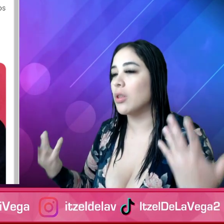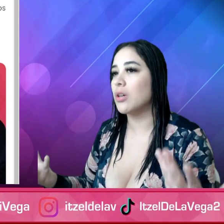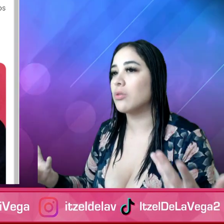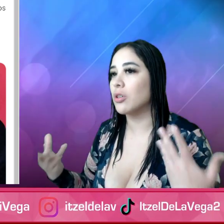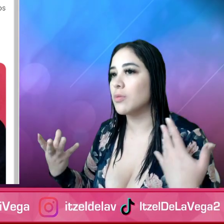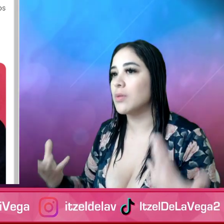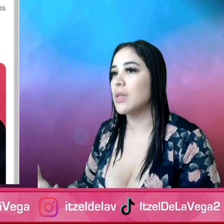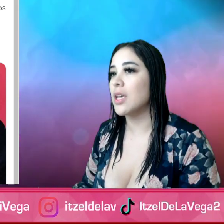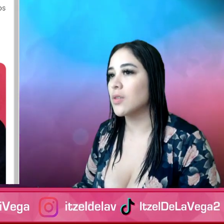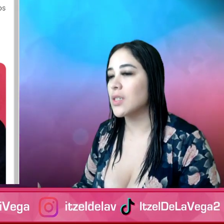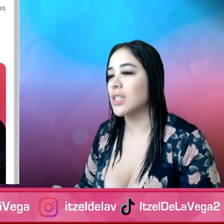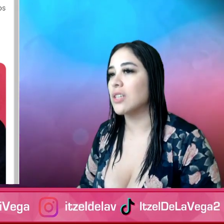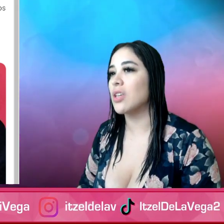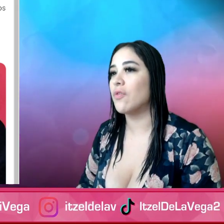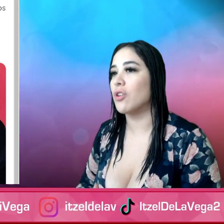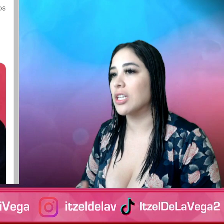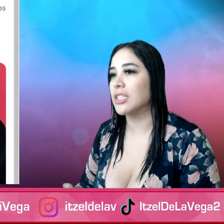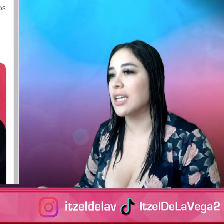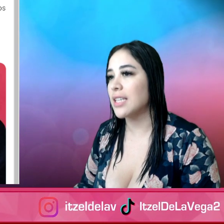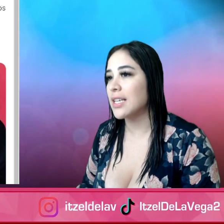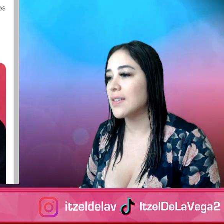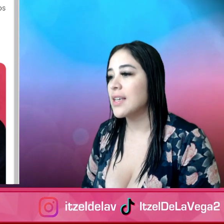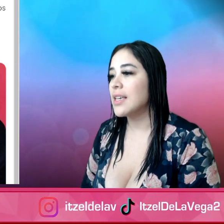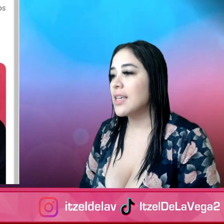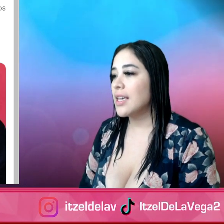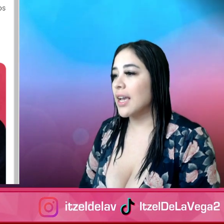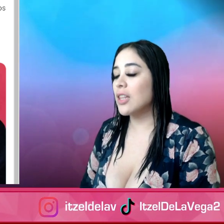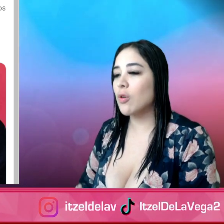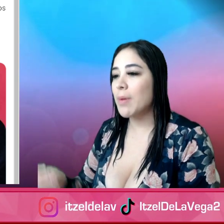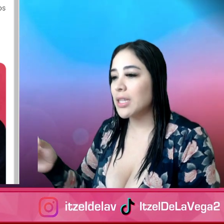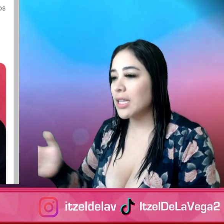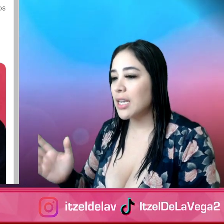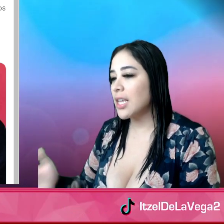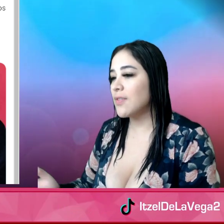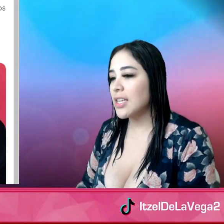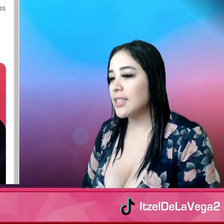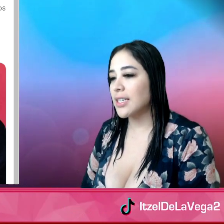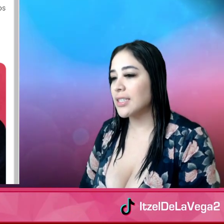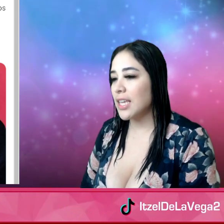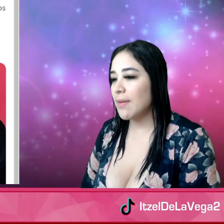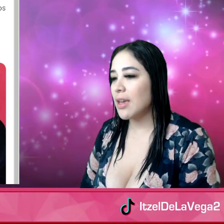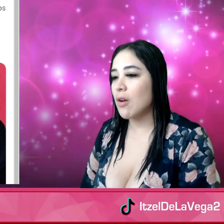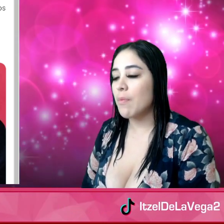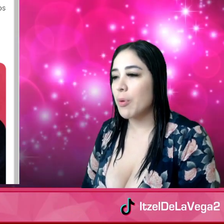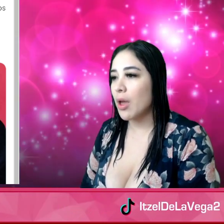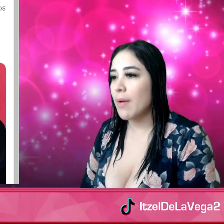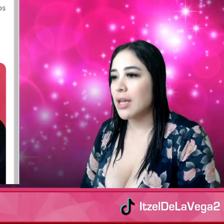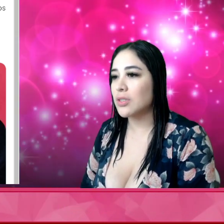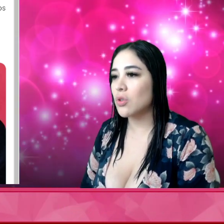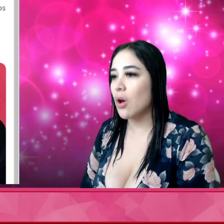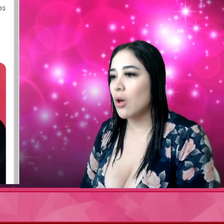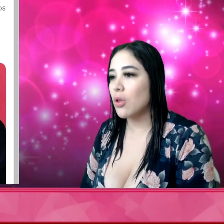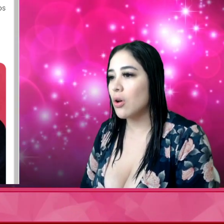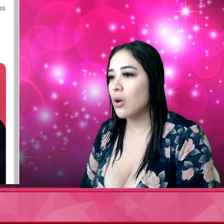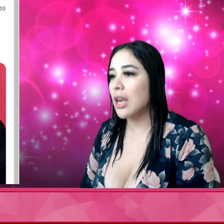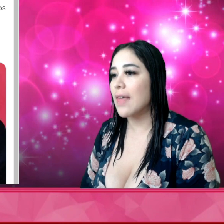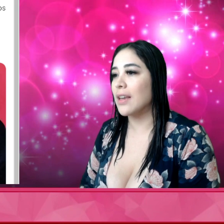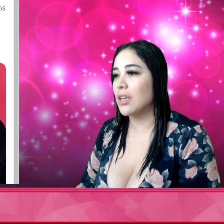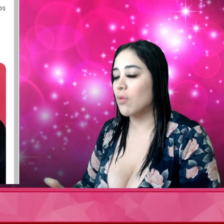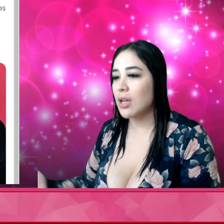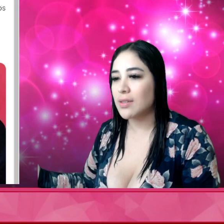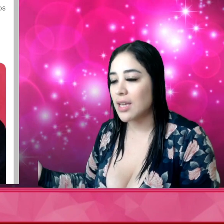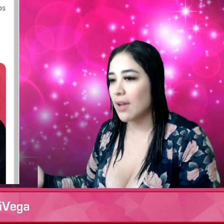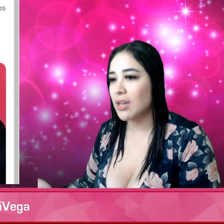siempre lo digo en todos mis videos, es el caso de Florence Cassés. En el documental de Netflix se exhiben con pruebas toda